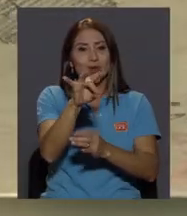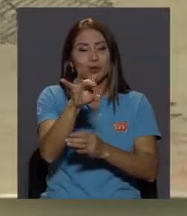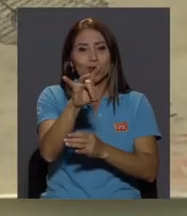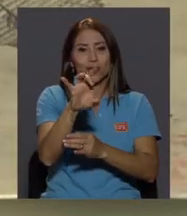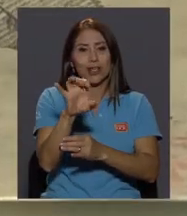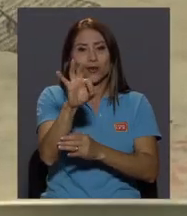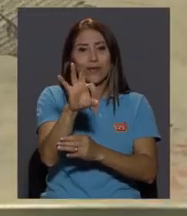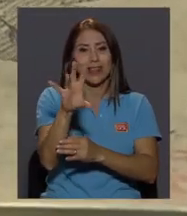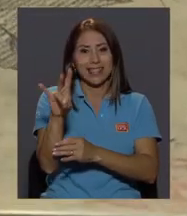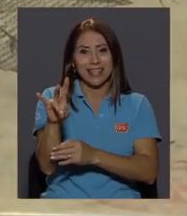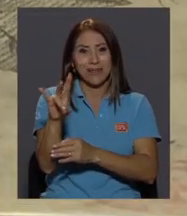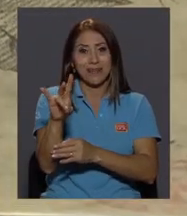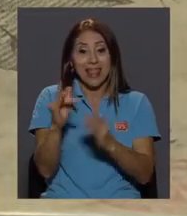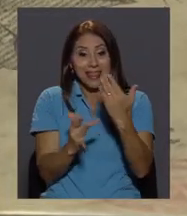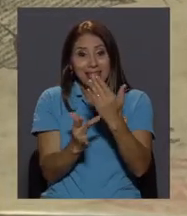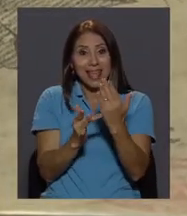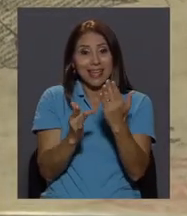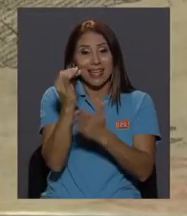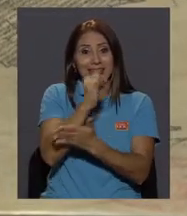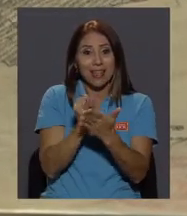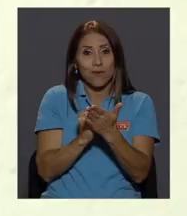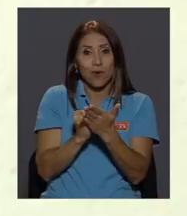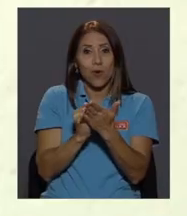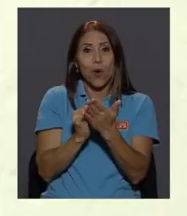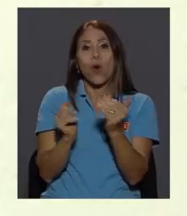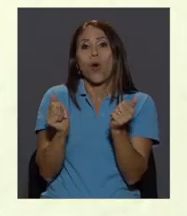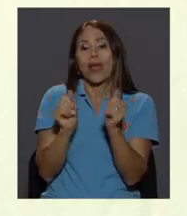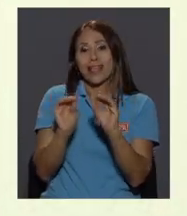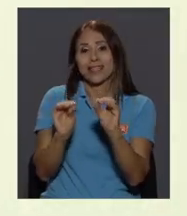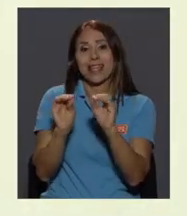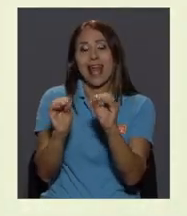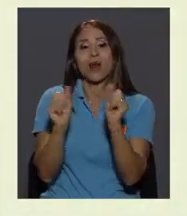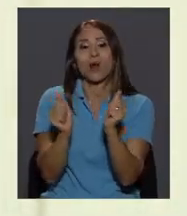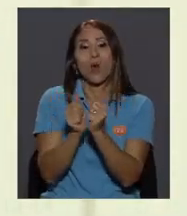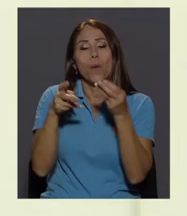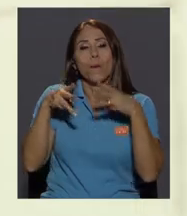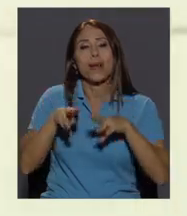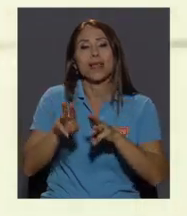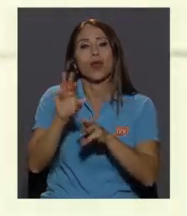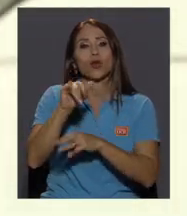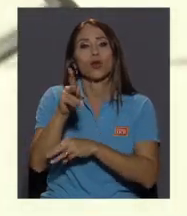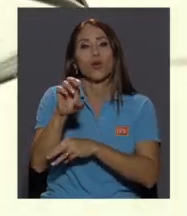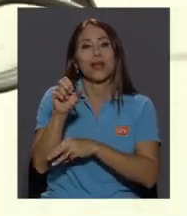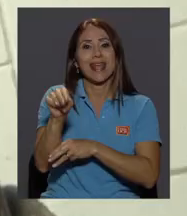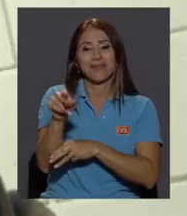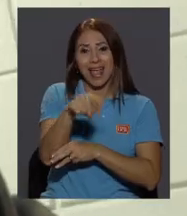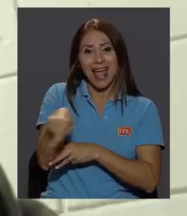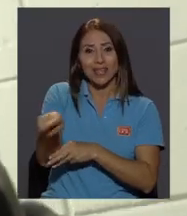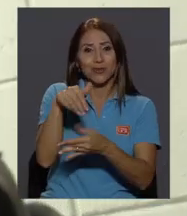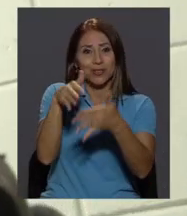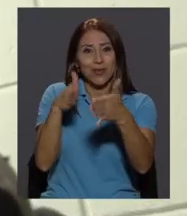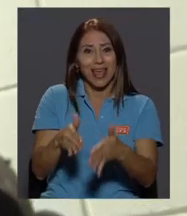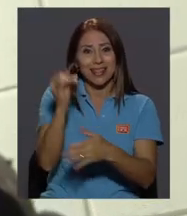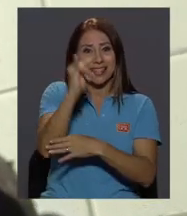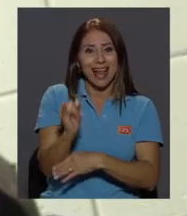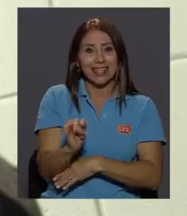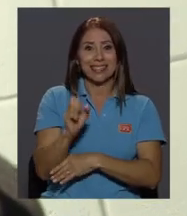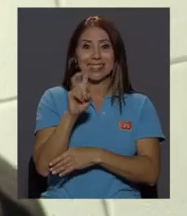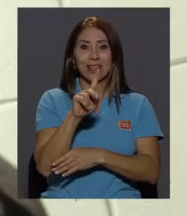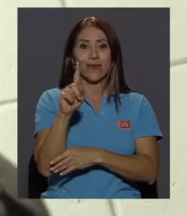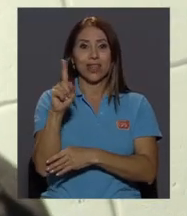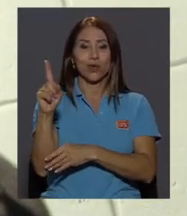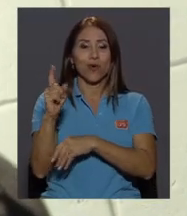enseñar las técnicas de dibujo por medio del método Julien a los estudiantes de arte. 121 años más tarde,